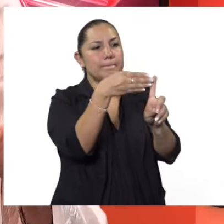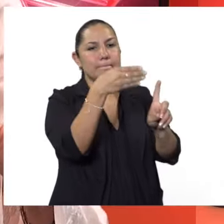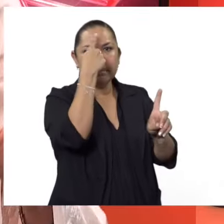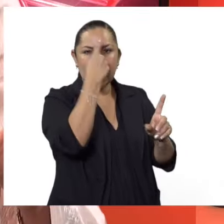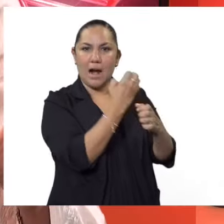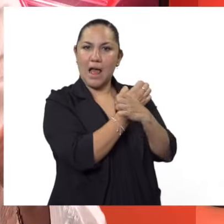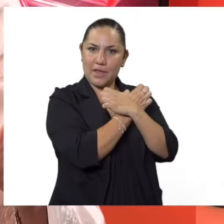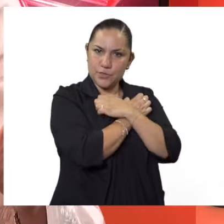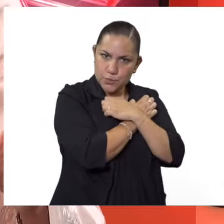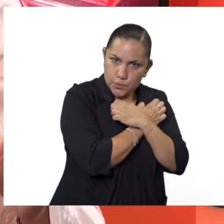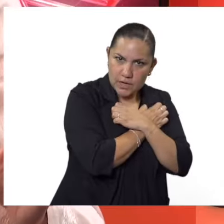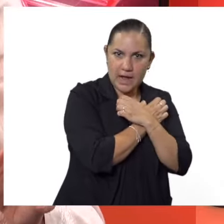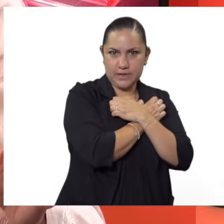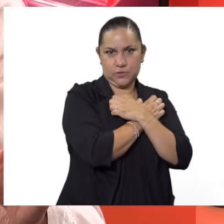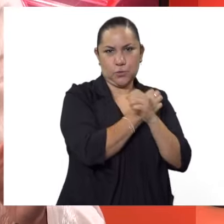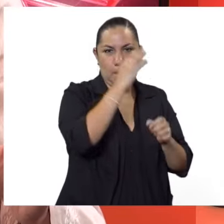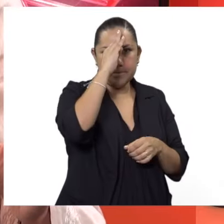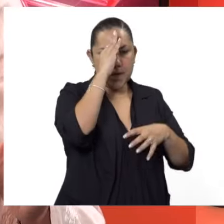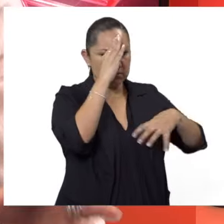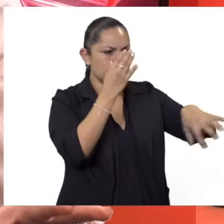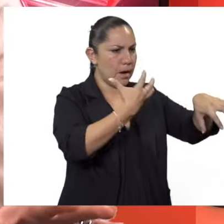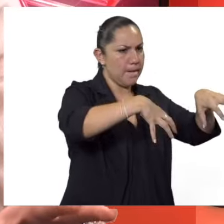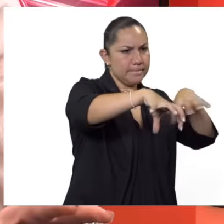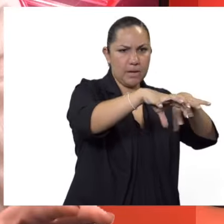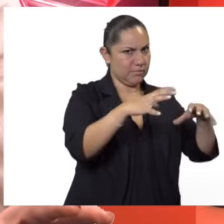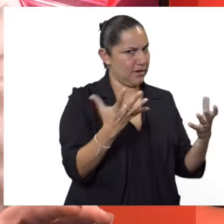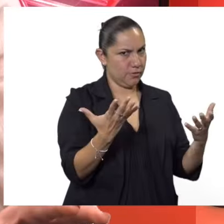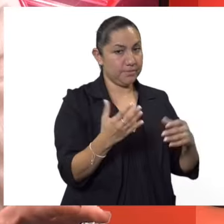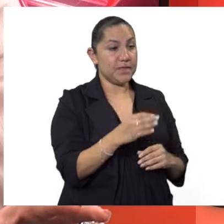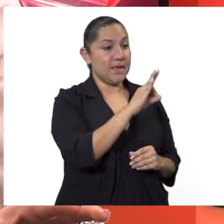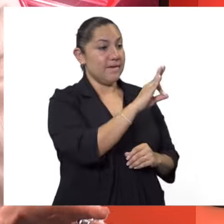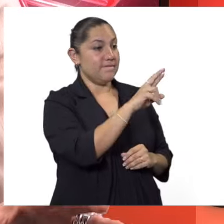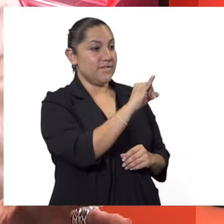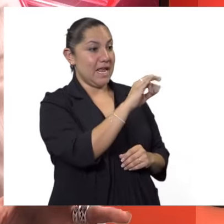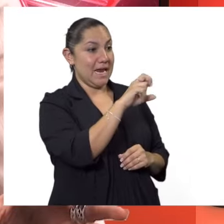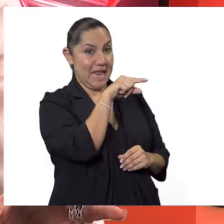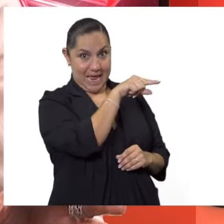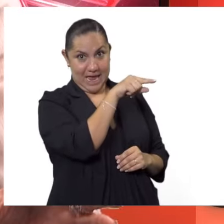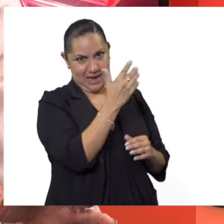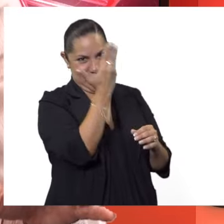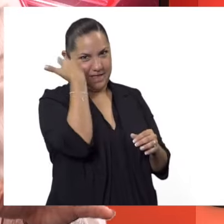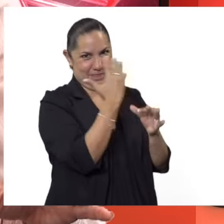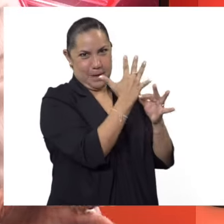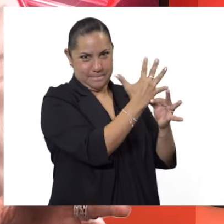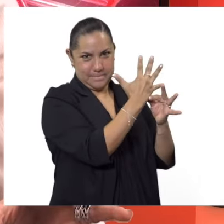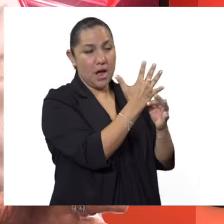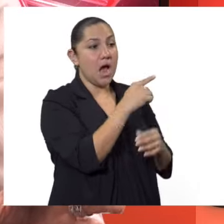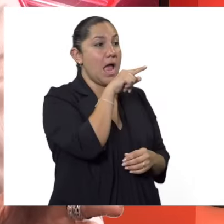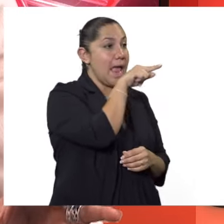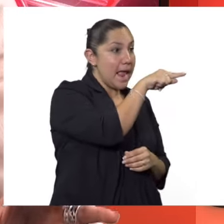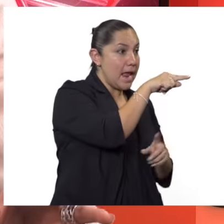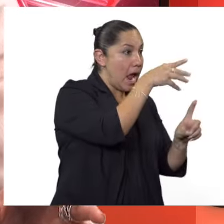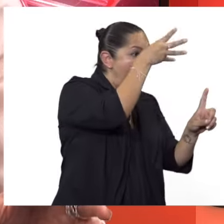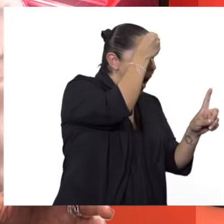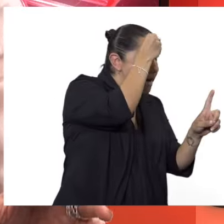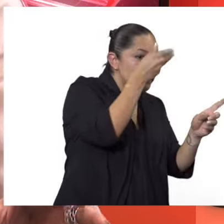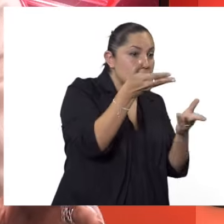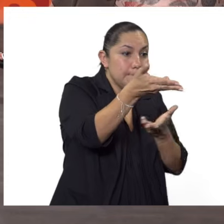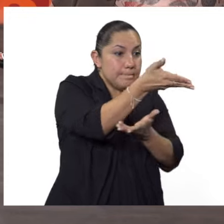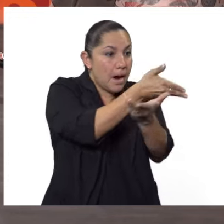regularizar la educación eh aquí la la premisa como decía freire todos aprenden de